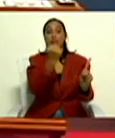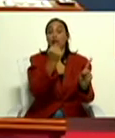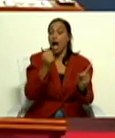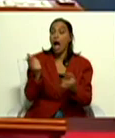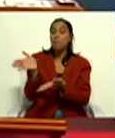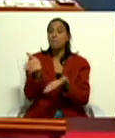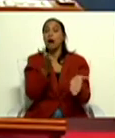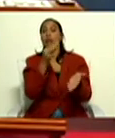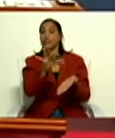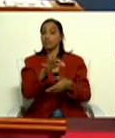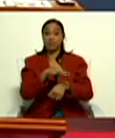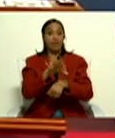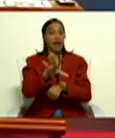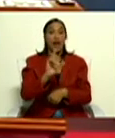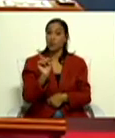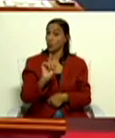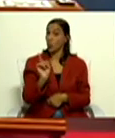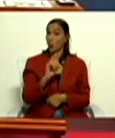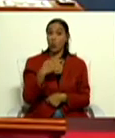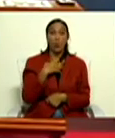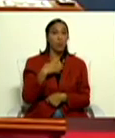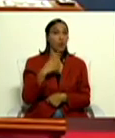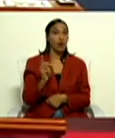defendido. Porque vean esto,